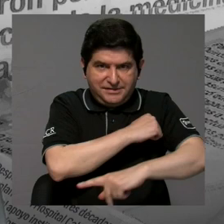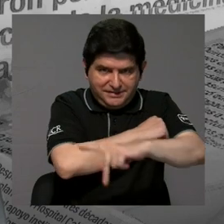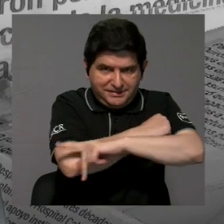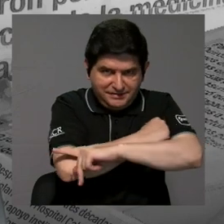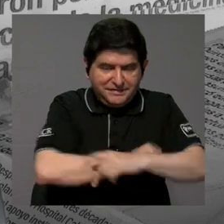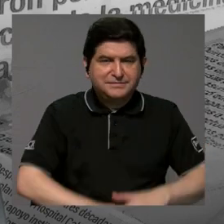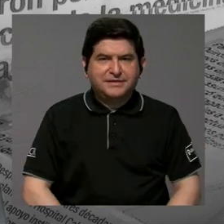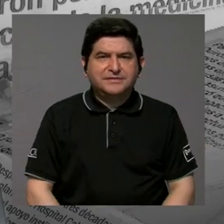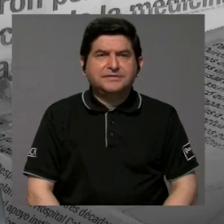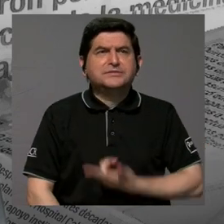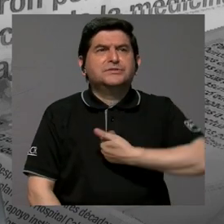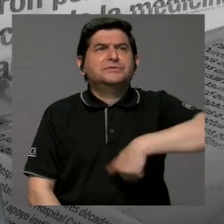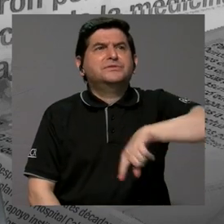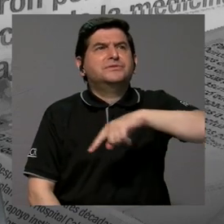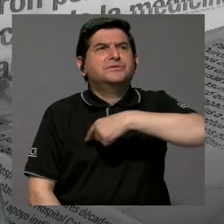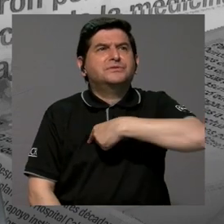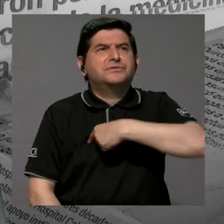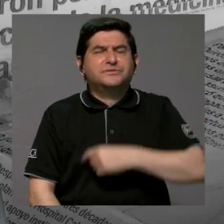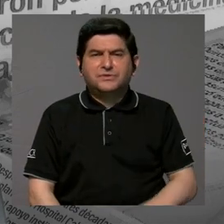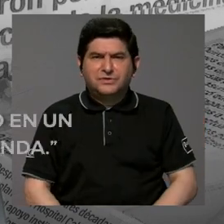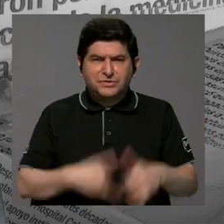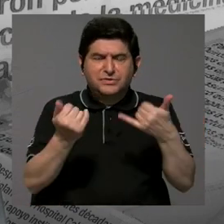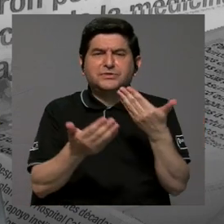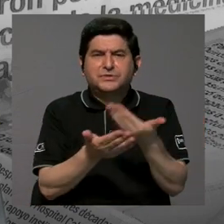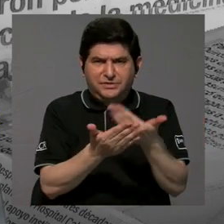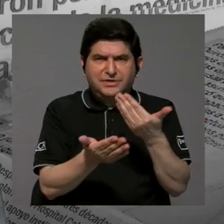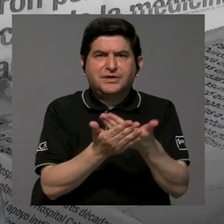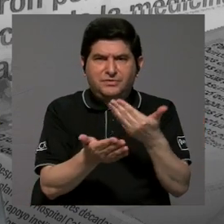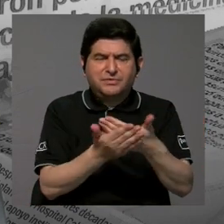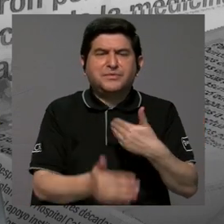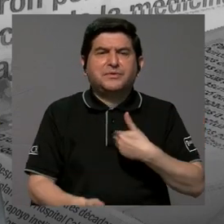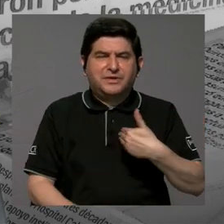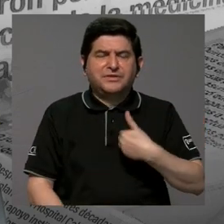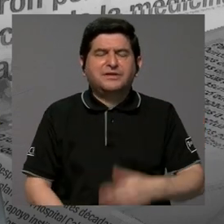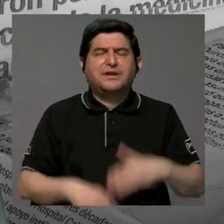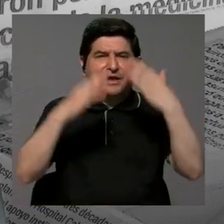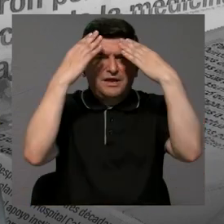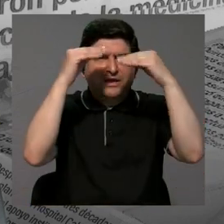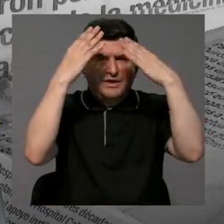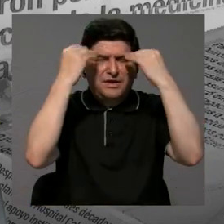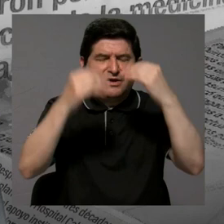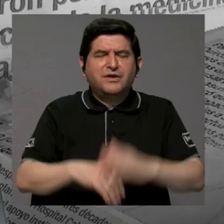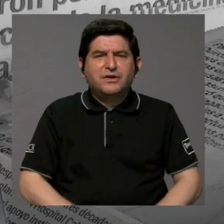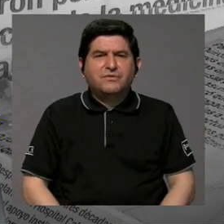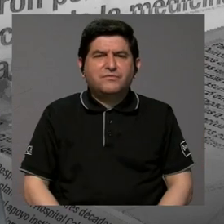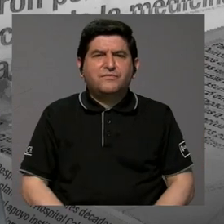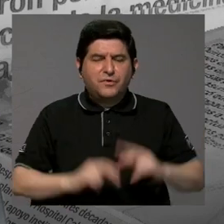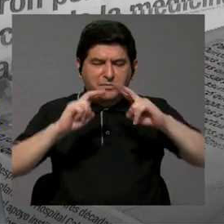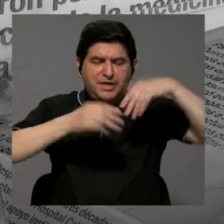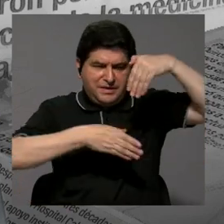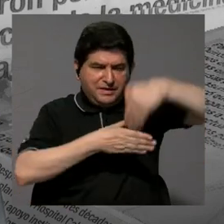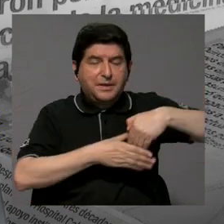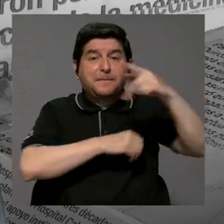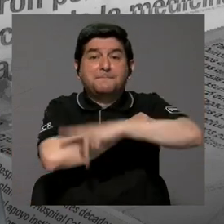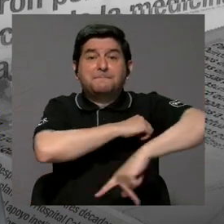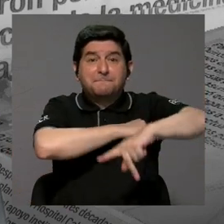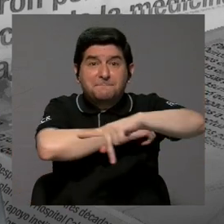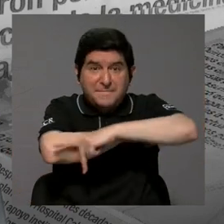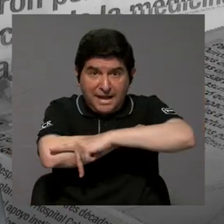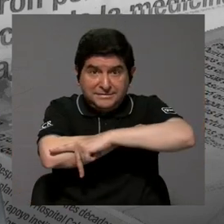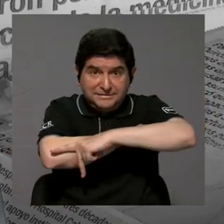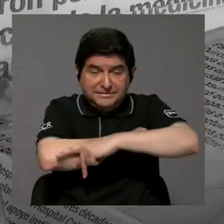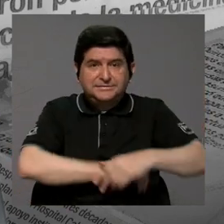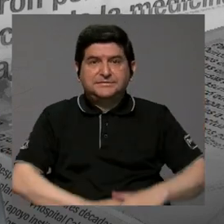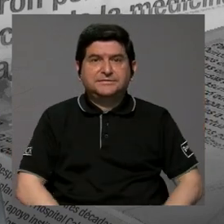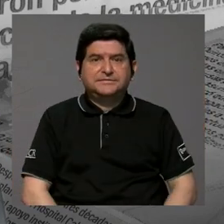que en el país somos, y eso está demostrado en un informe de auditoría, el país es un